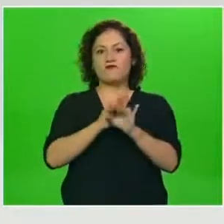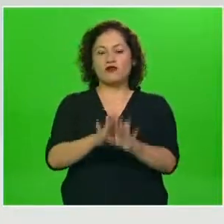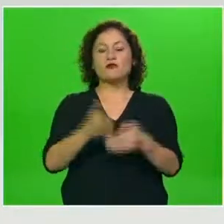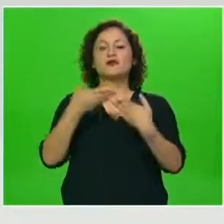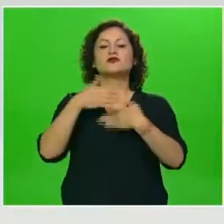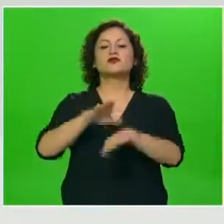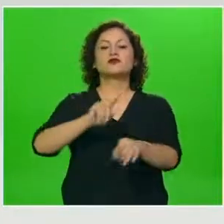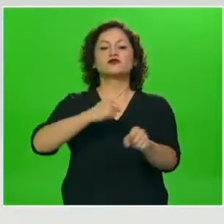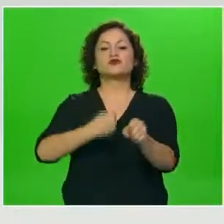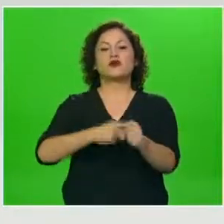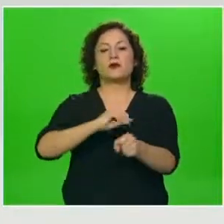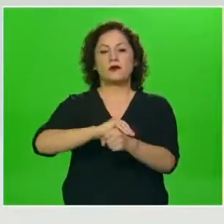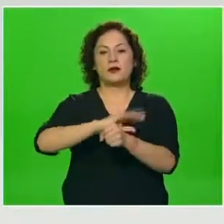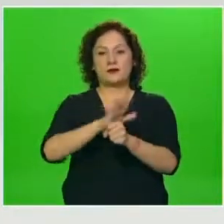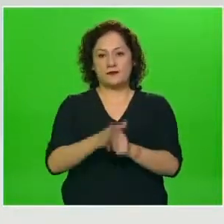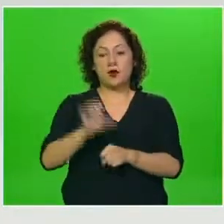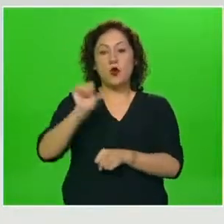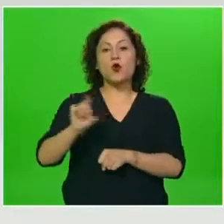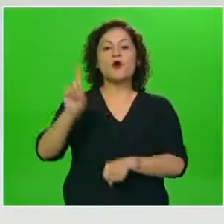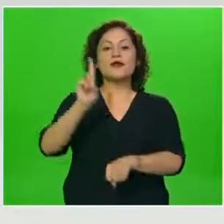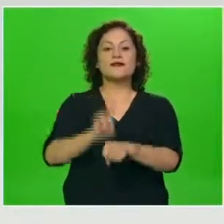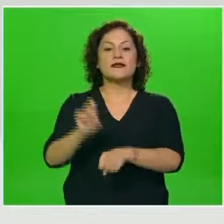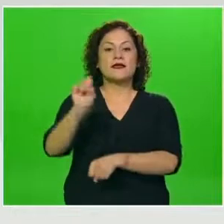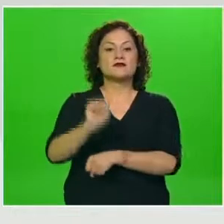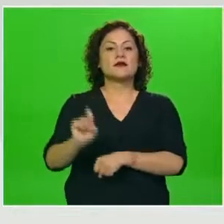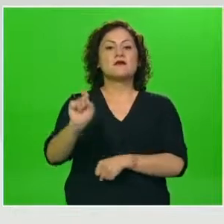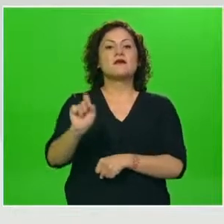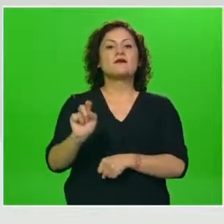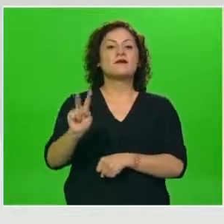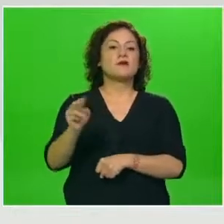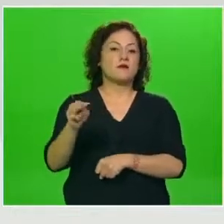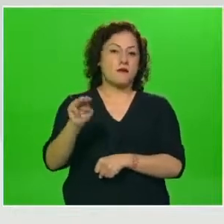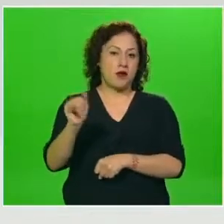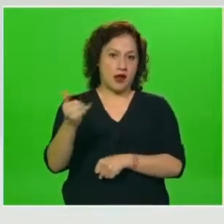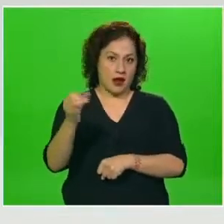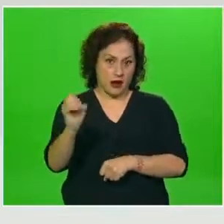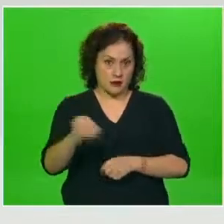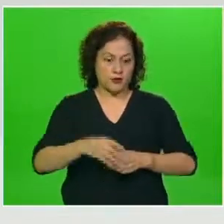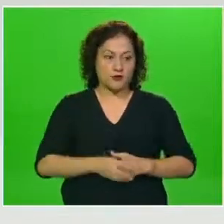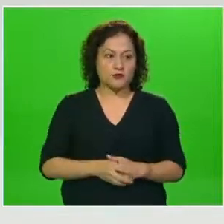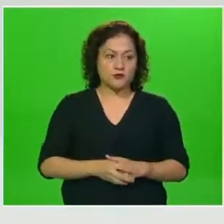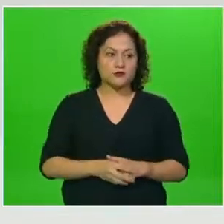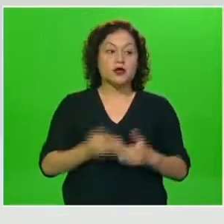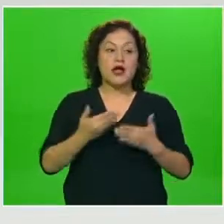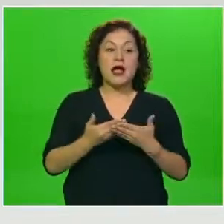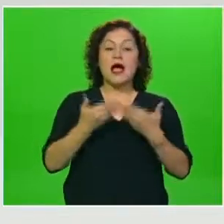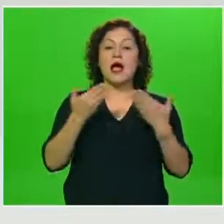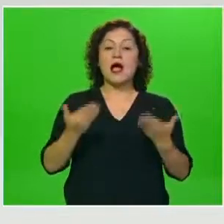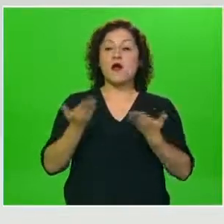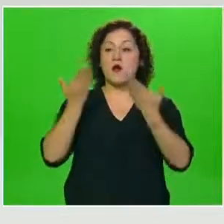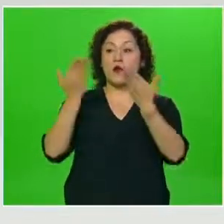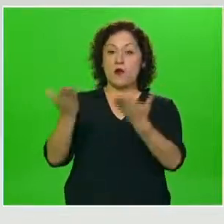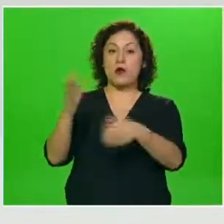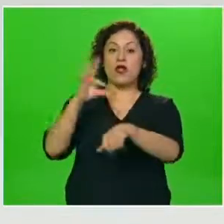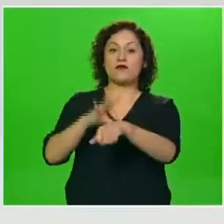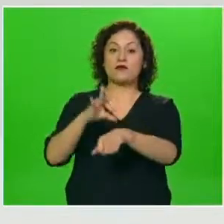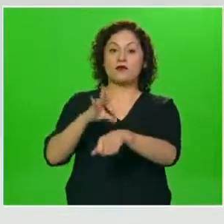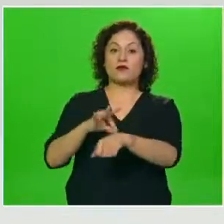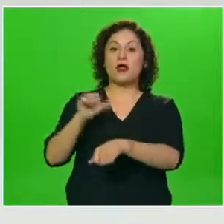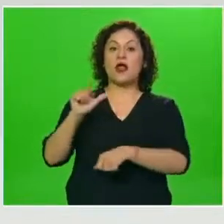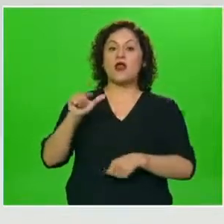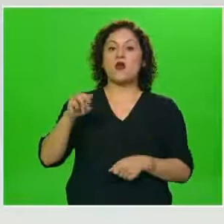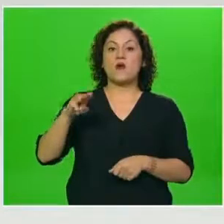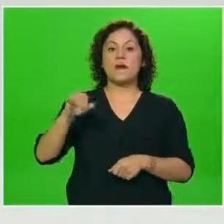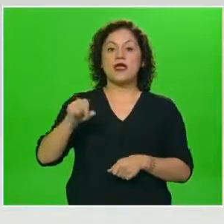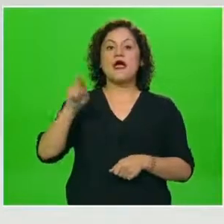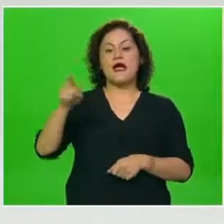día de hoy, de este sábado 22 de mayo. Y a continuación, el doctor José Luis Alomía Segarra, director